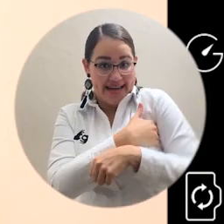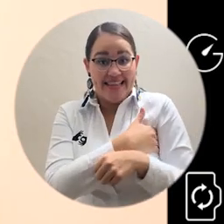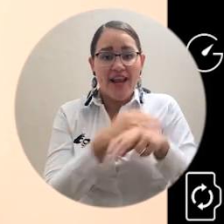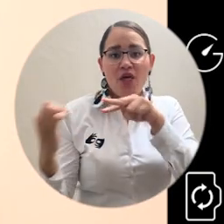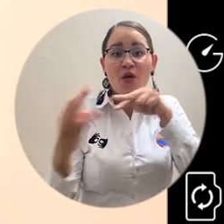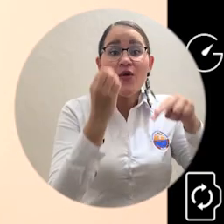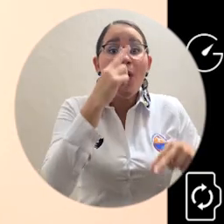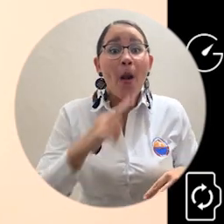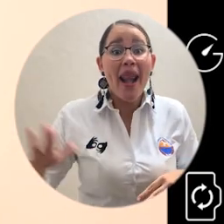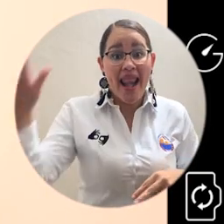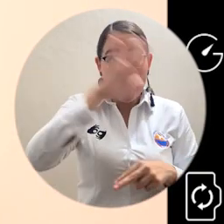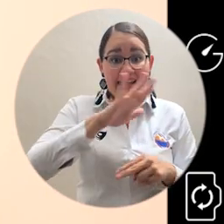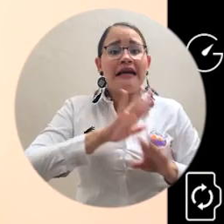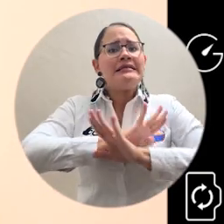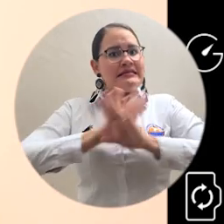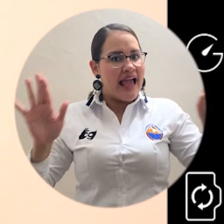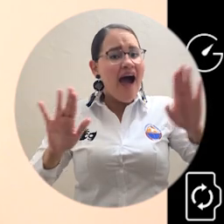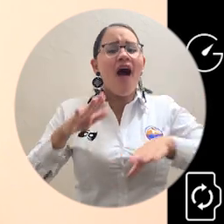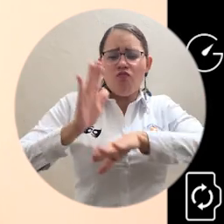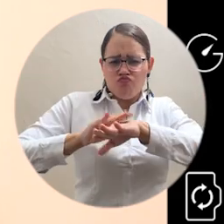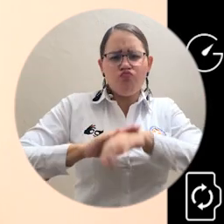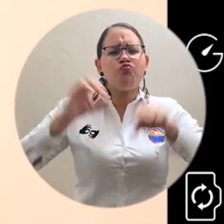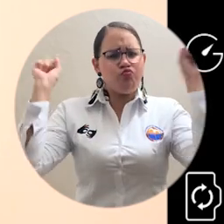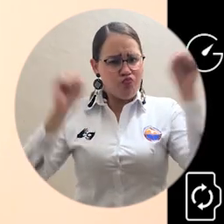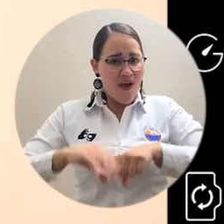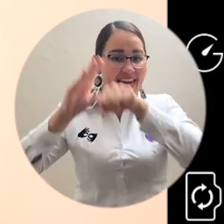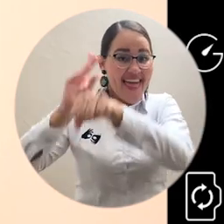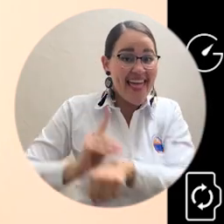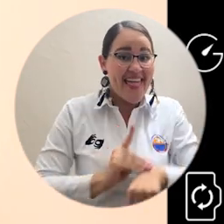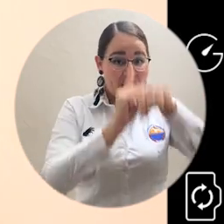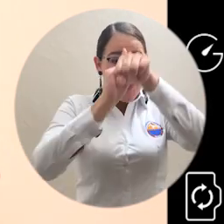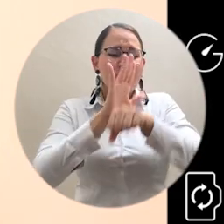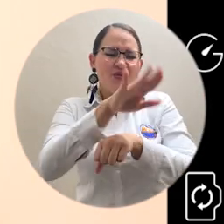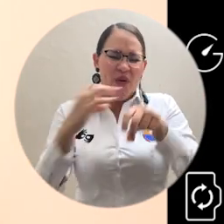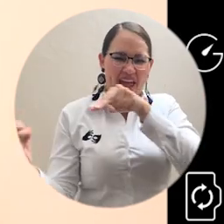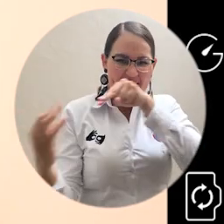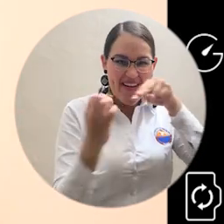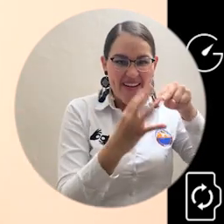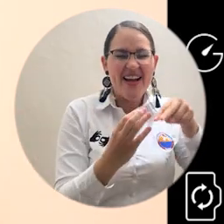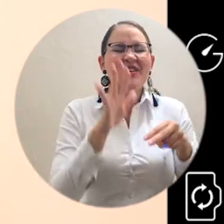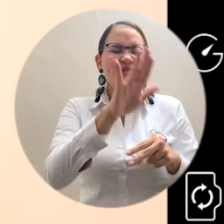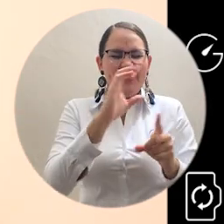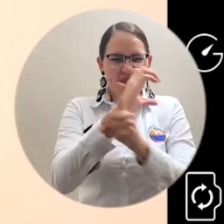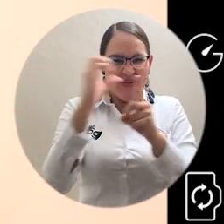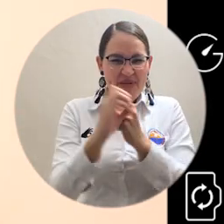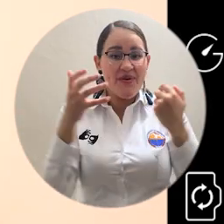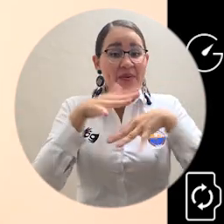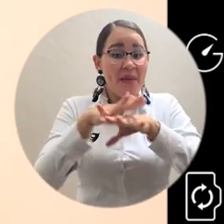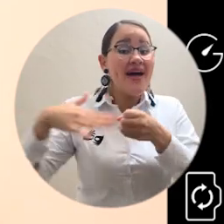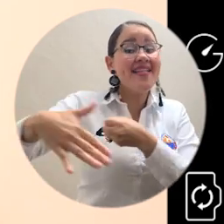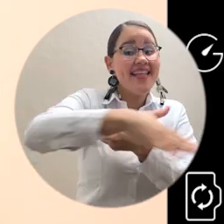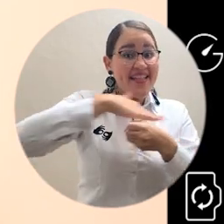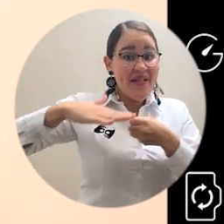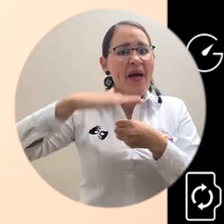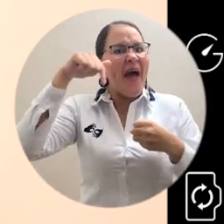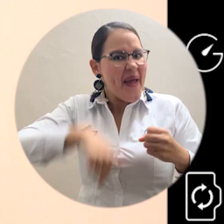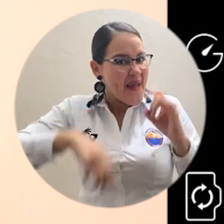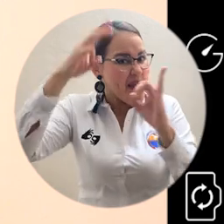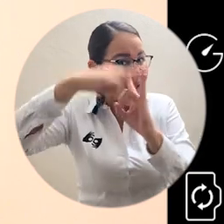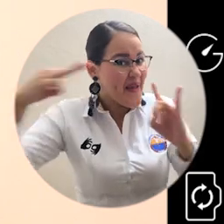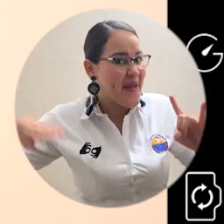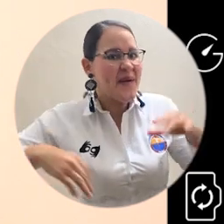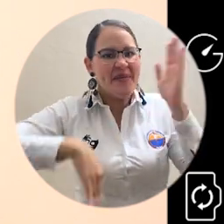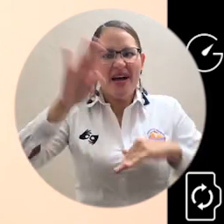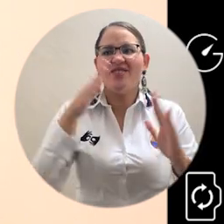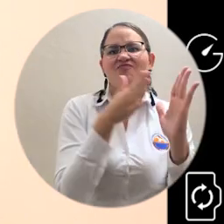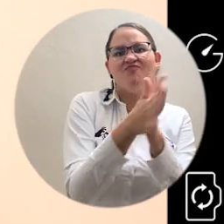que el Ministerio de Educación Nacional otorgara el registro calificado al nuevo doctorado en Educación, Interculturalidad y Territorio